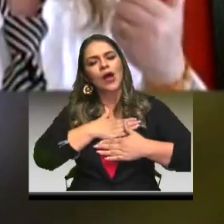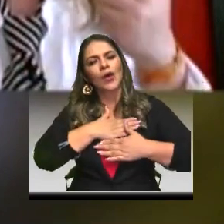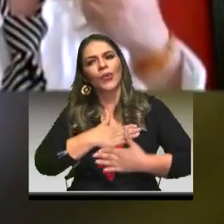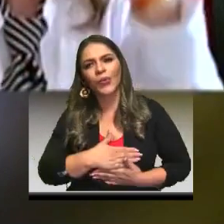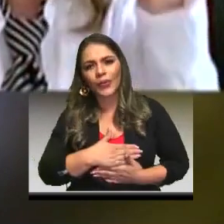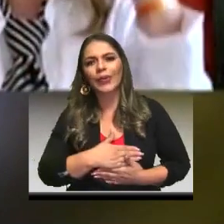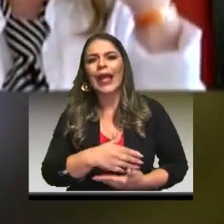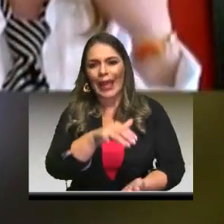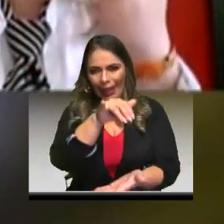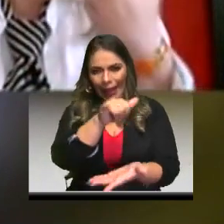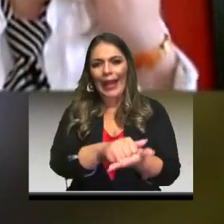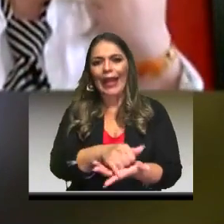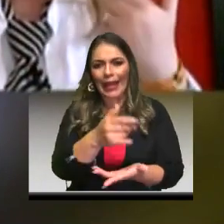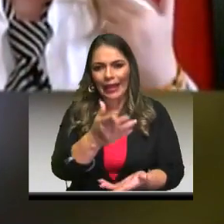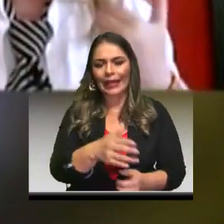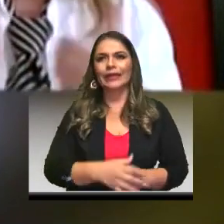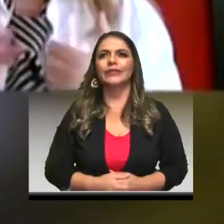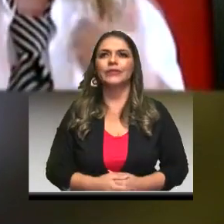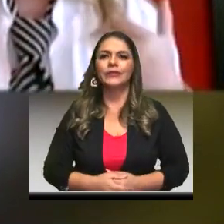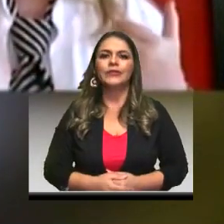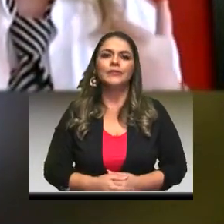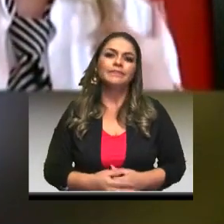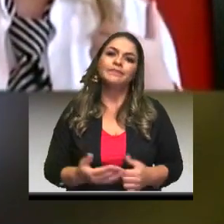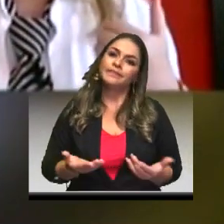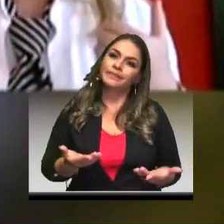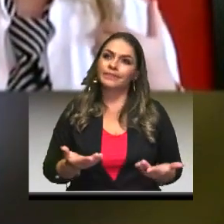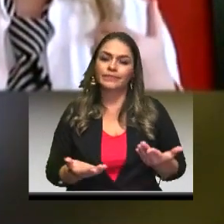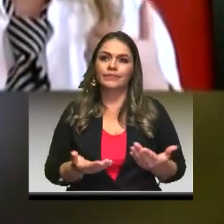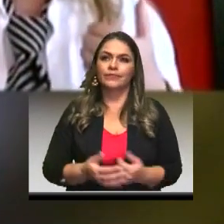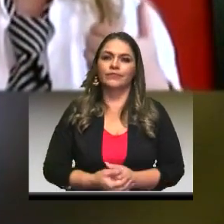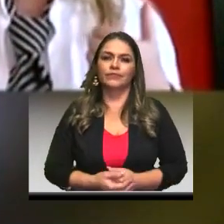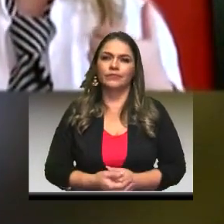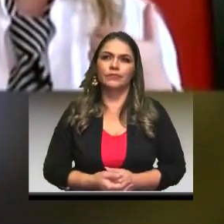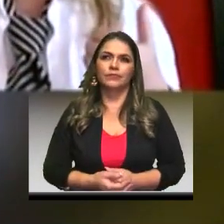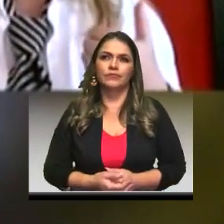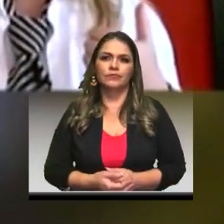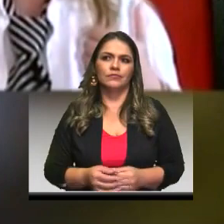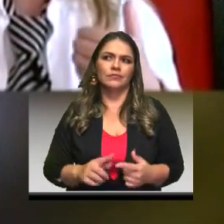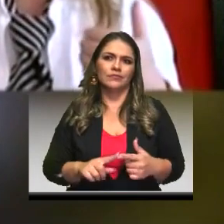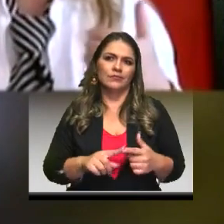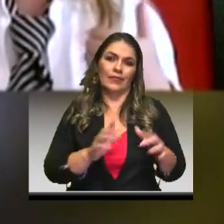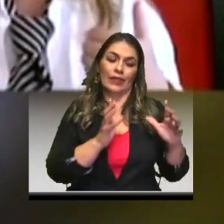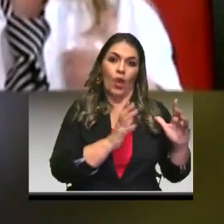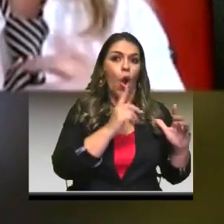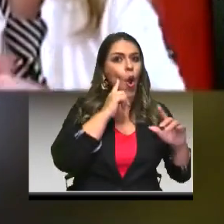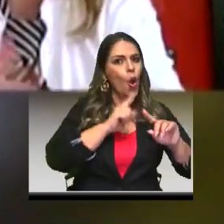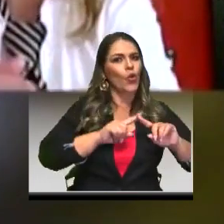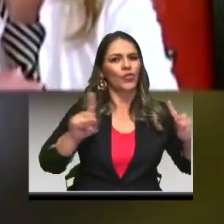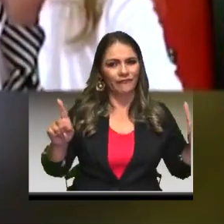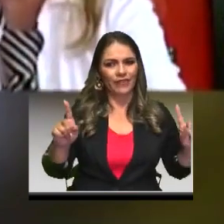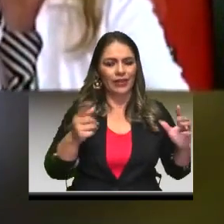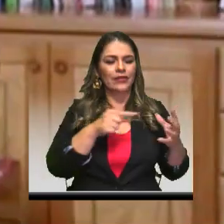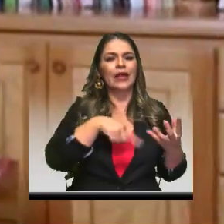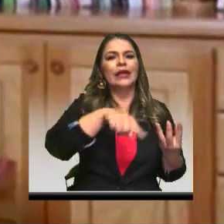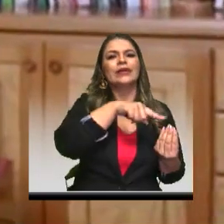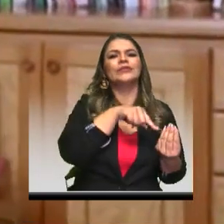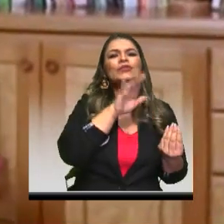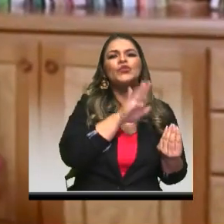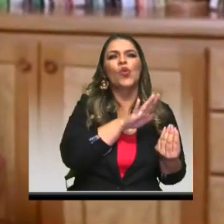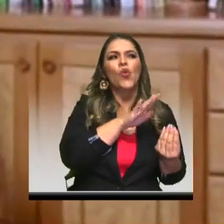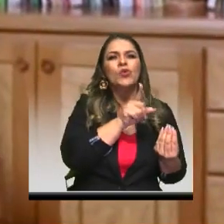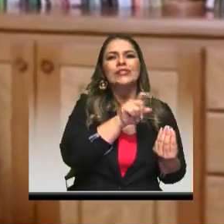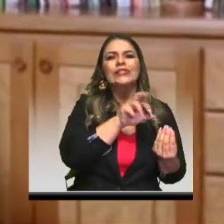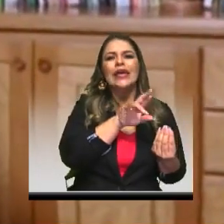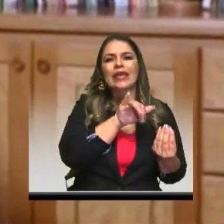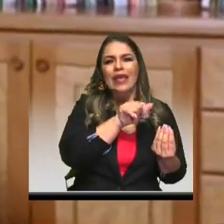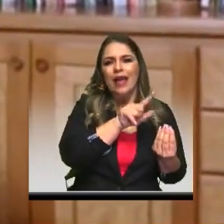una persona con una condición serial de una persona de la delincuencia, de otro tipo de delincuencia, ¿no? Mónica, tú